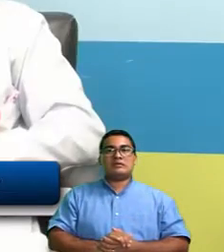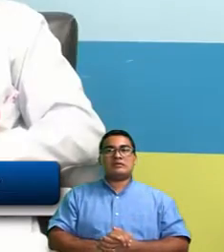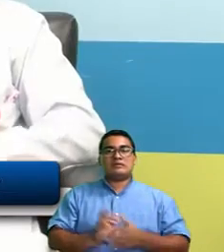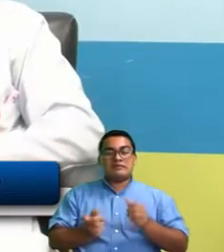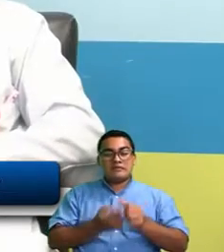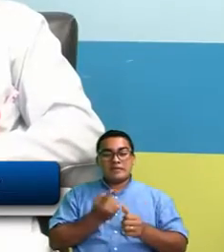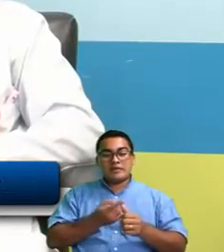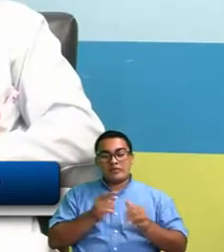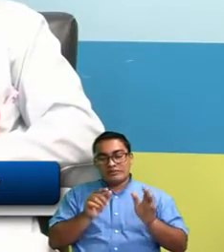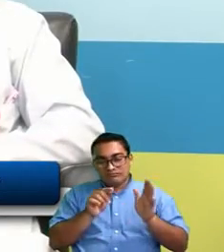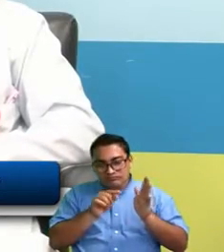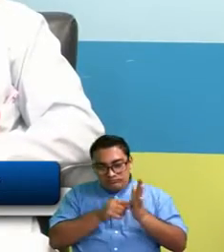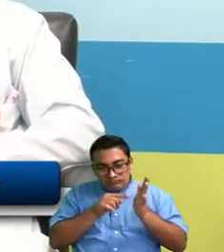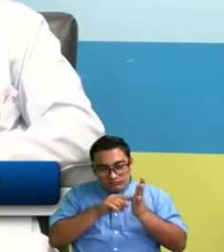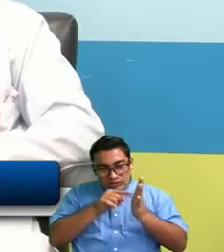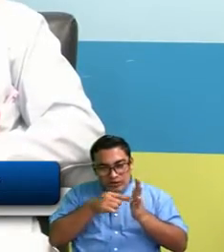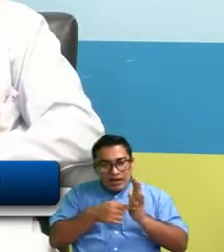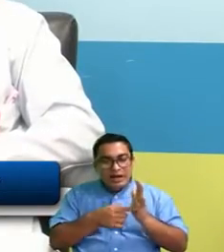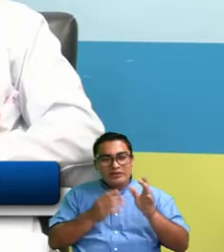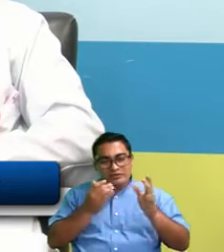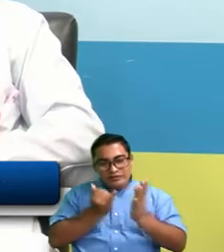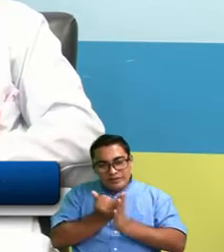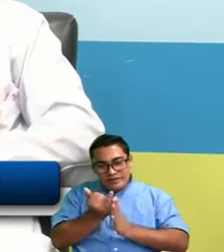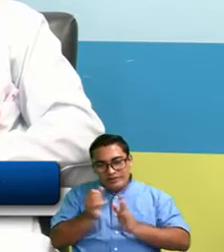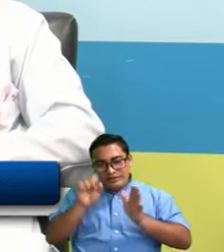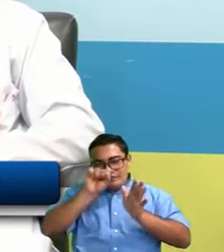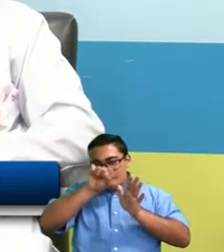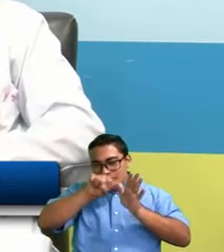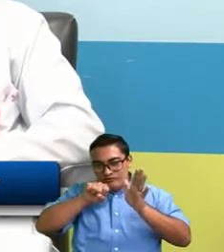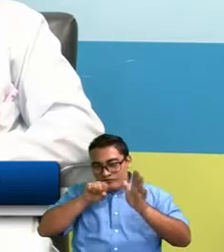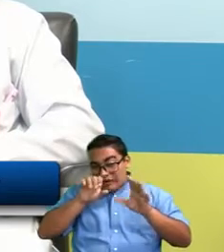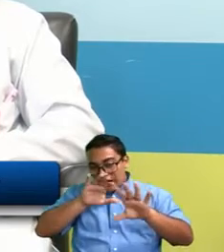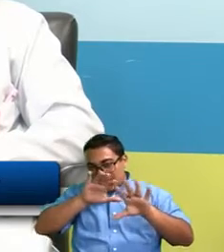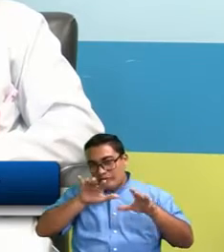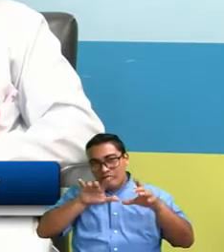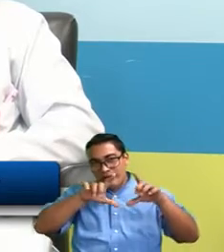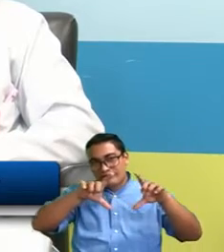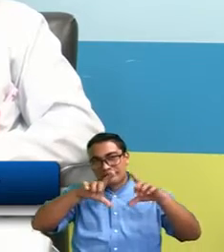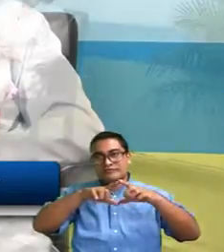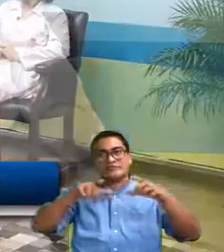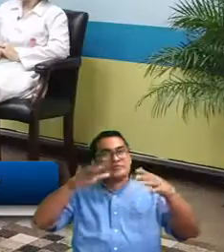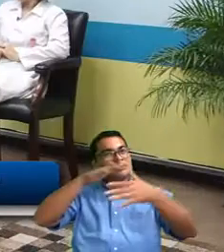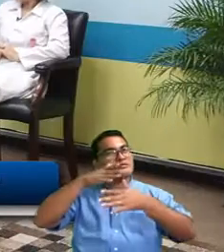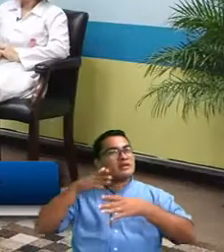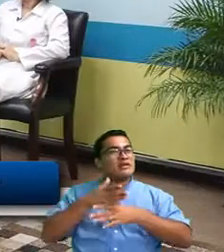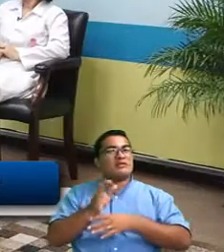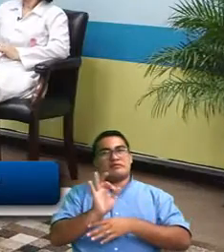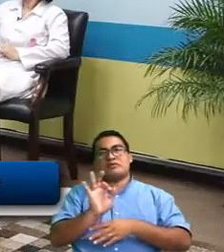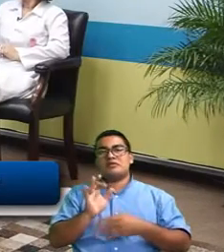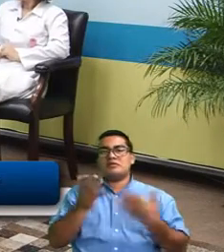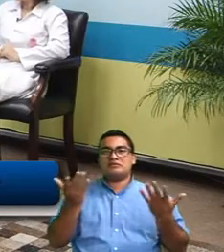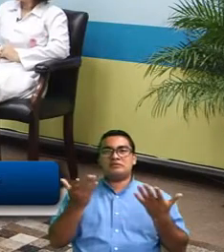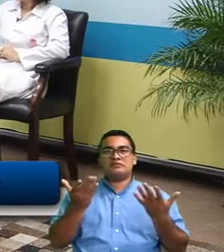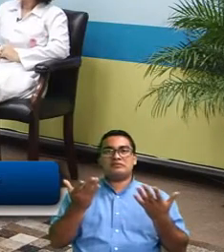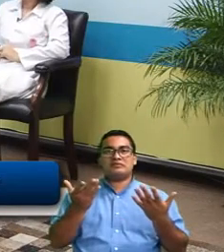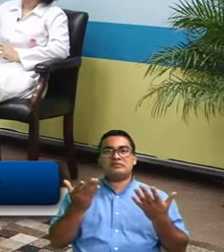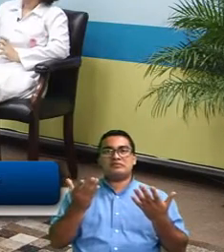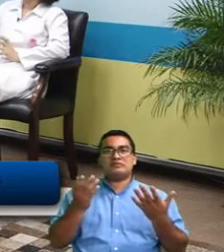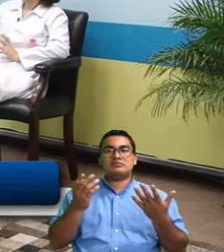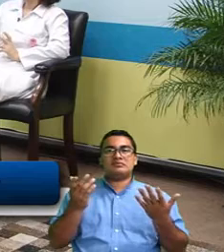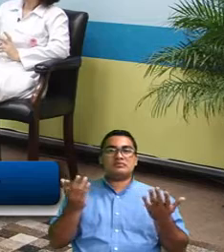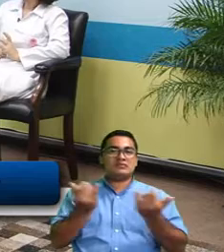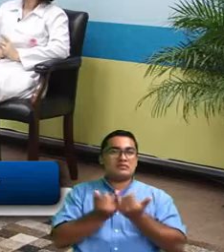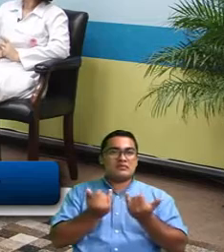tocarla y segundo con los estudios, le hacemos tomografía, ¿verdad? Para ver que los otros órganos... Hay otras órganos, pruebas, eso lo quería... Exacto, se le hace tomografía, si